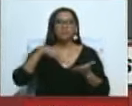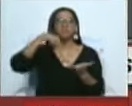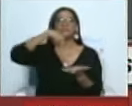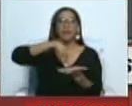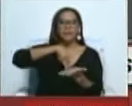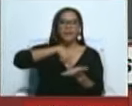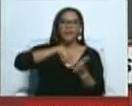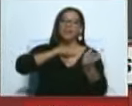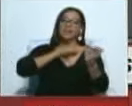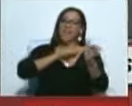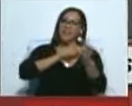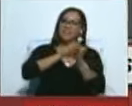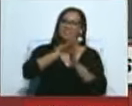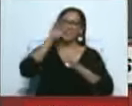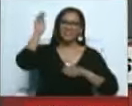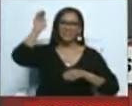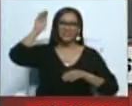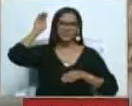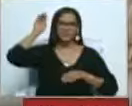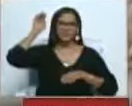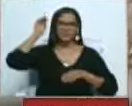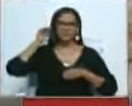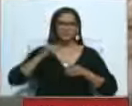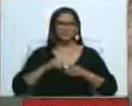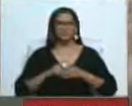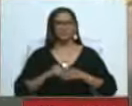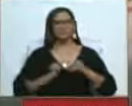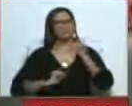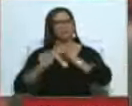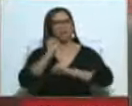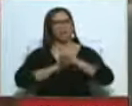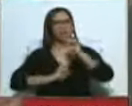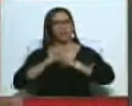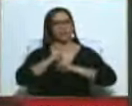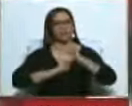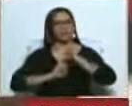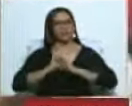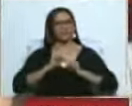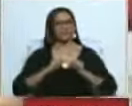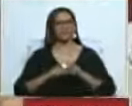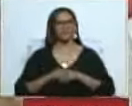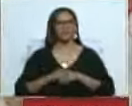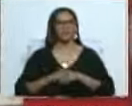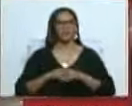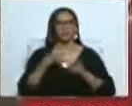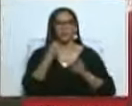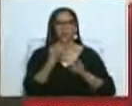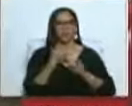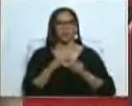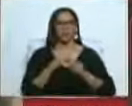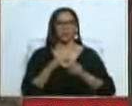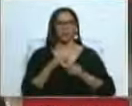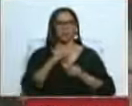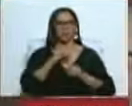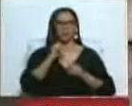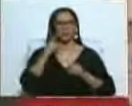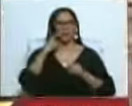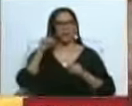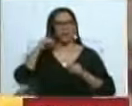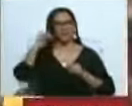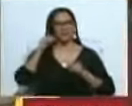y avanzando hacia el futuro. En ofensiva. En ofensiva. Bueno, no aparecen las imágenes, Diosdado, sigue